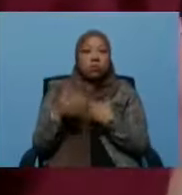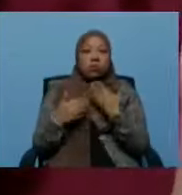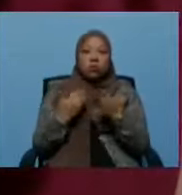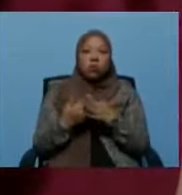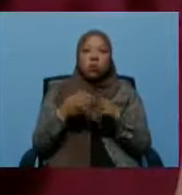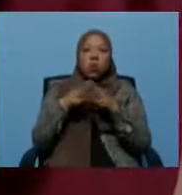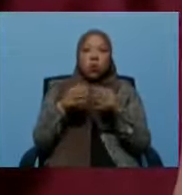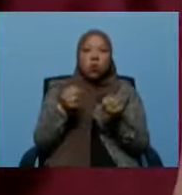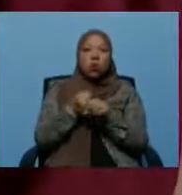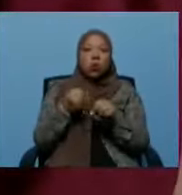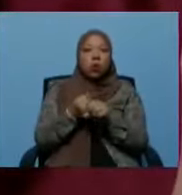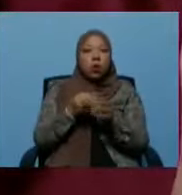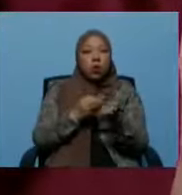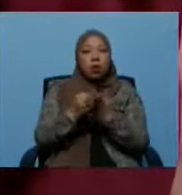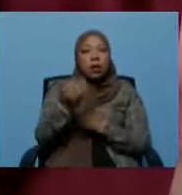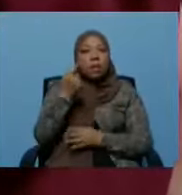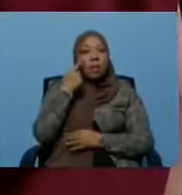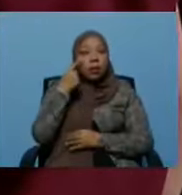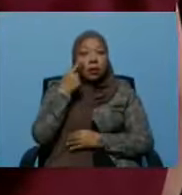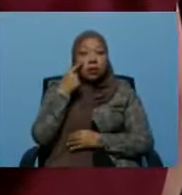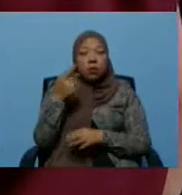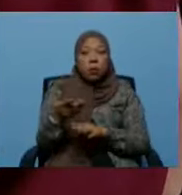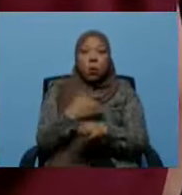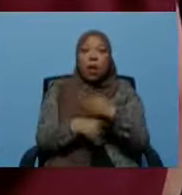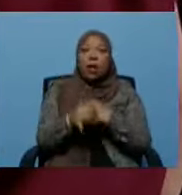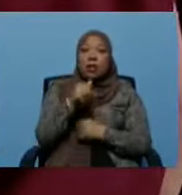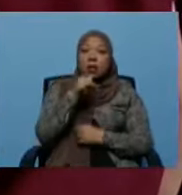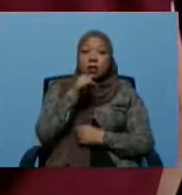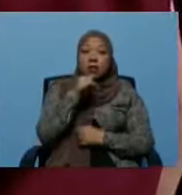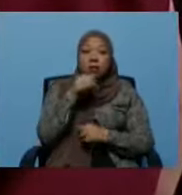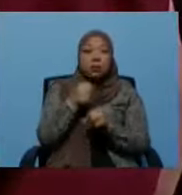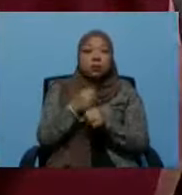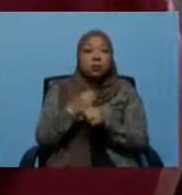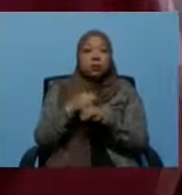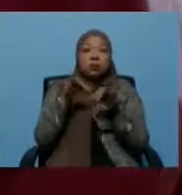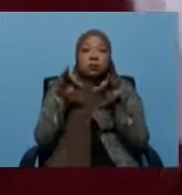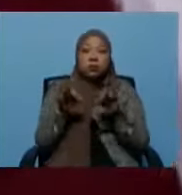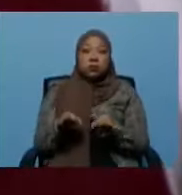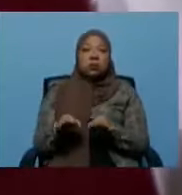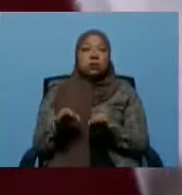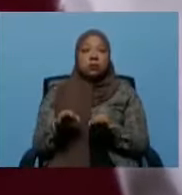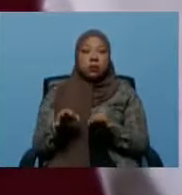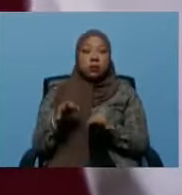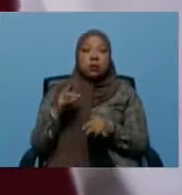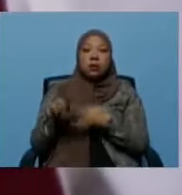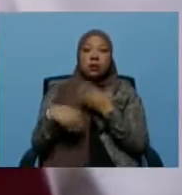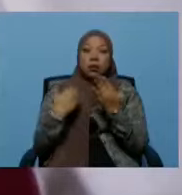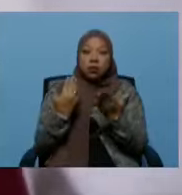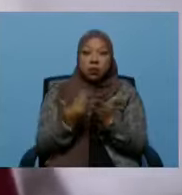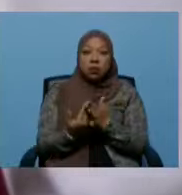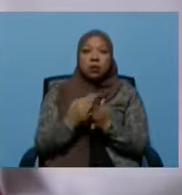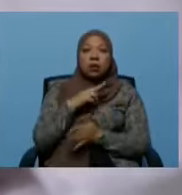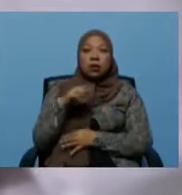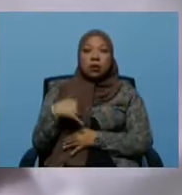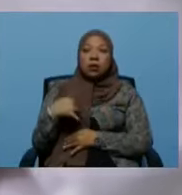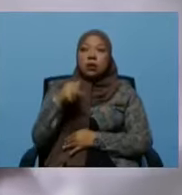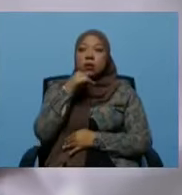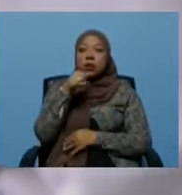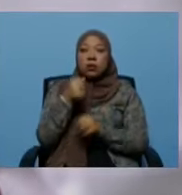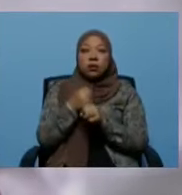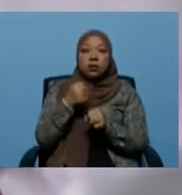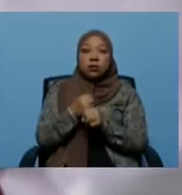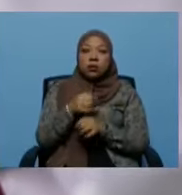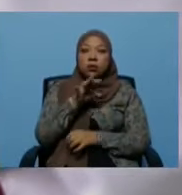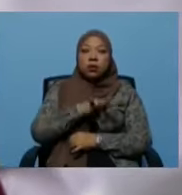supuesto, estar siempre pendiente, ojo avisor, de lo que es la defensa integral de la soberanía nacional y, por